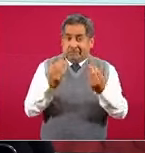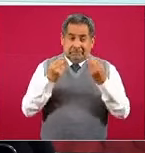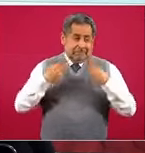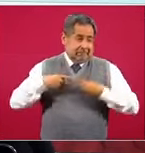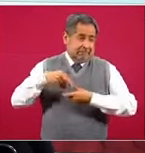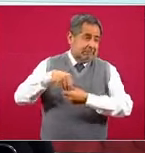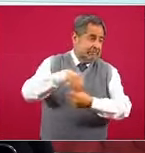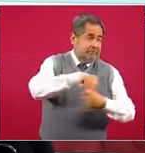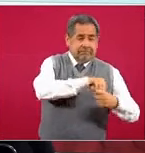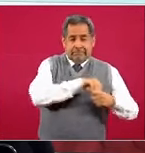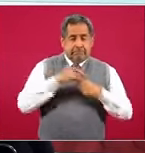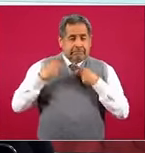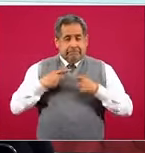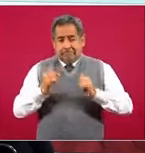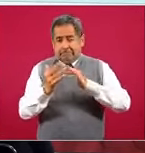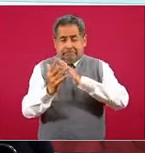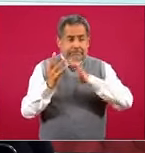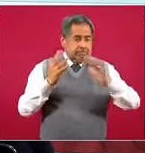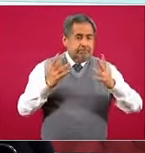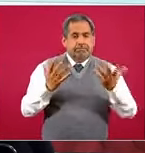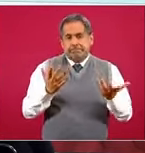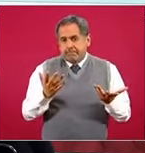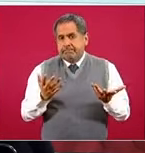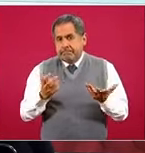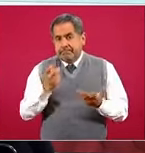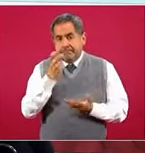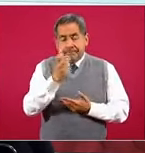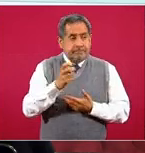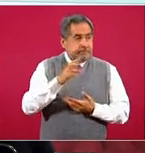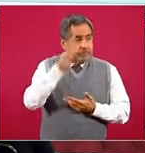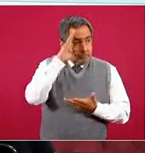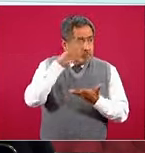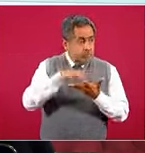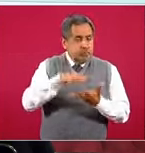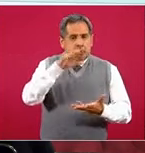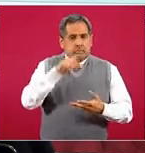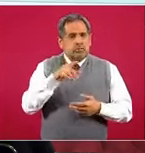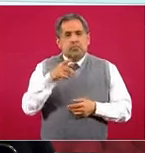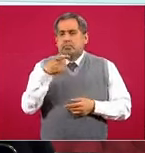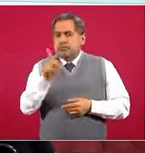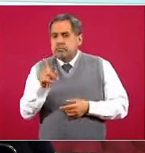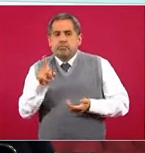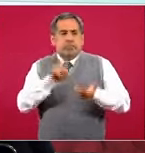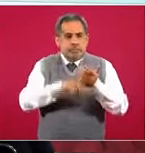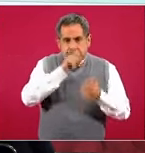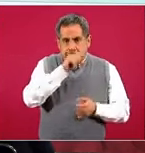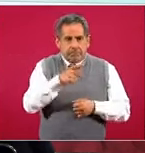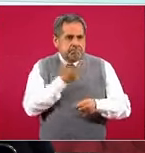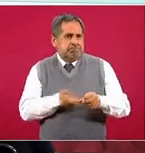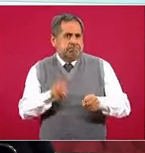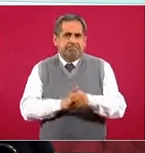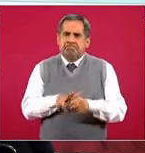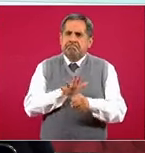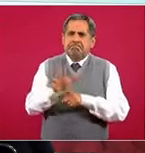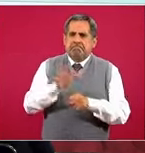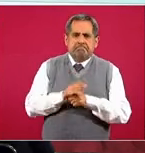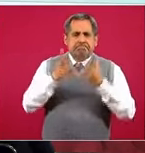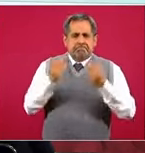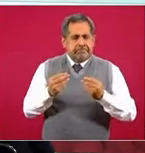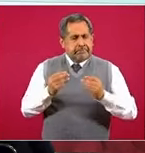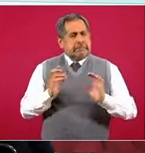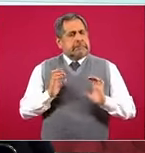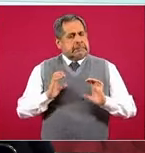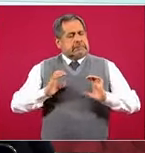densidad de población, que también tiene una muy alta capacidad de resolución de hospitales, se ha